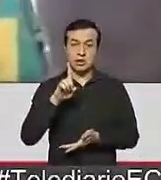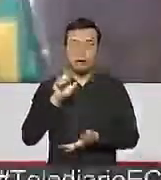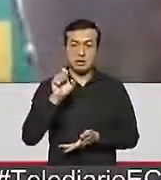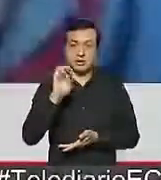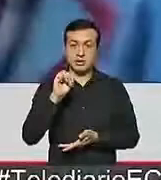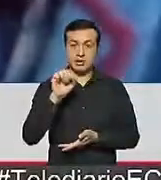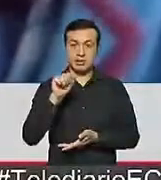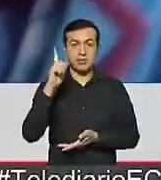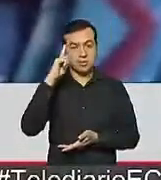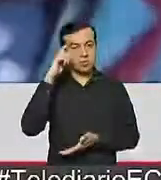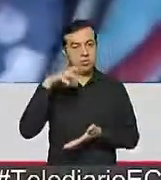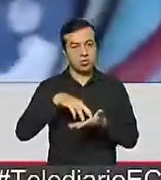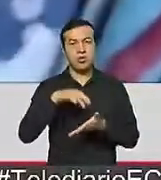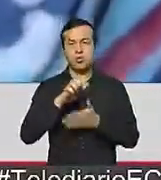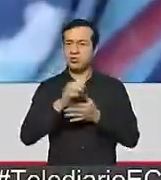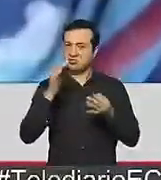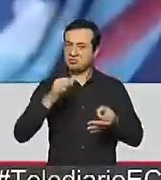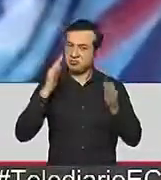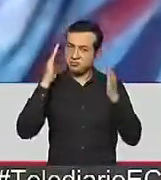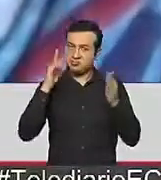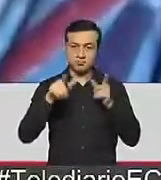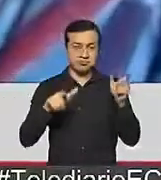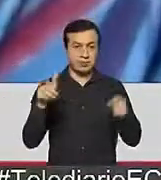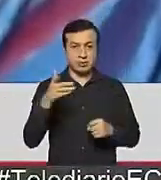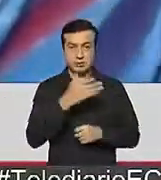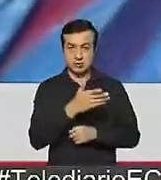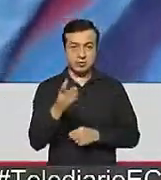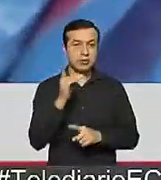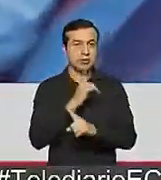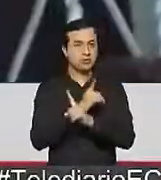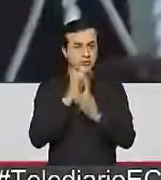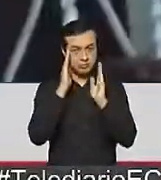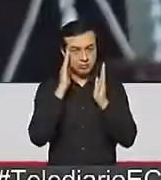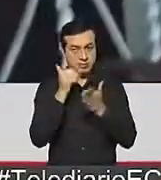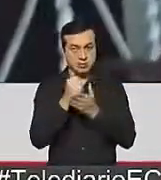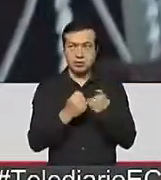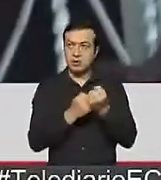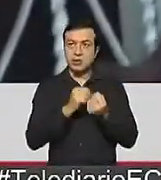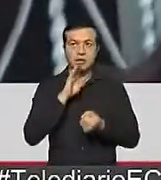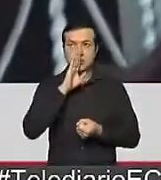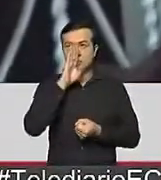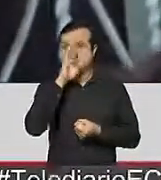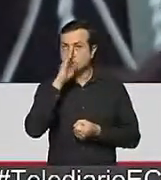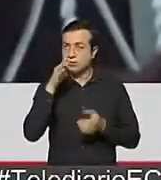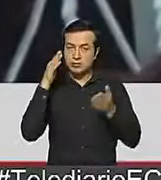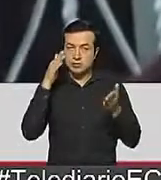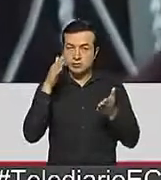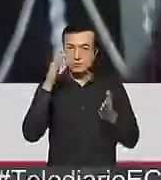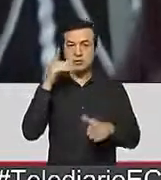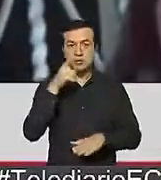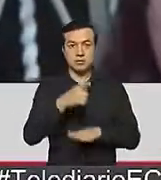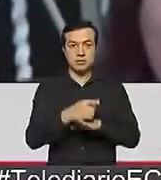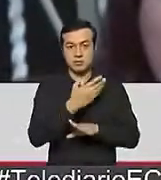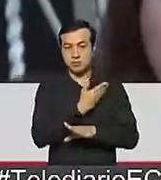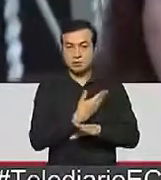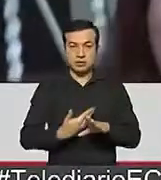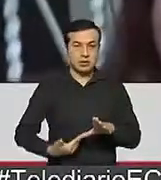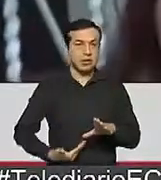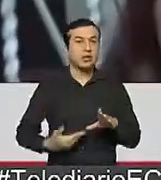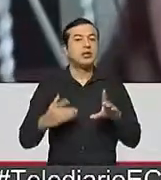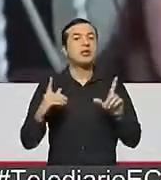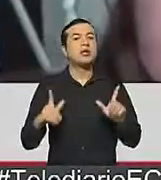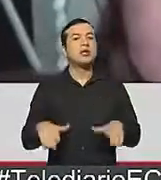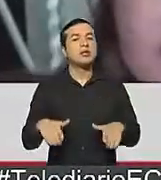el compromiso del gobierno nacional a favor de las personas con discapacidad. Siempre estaremos haciéndolo por disposición del presidente Lenín